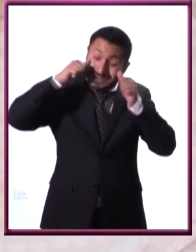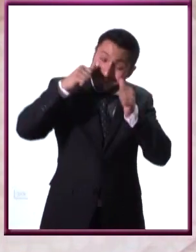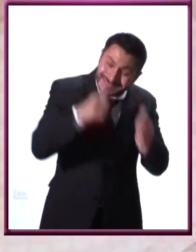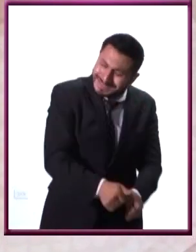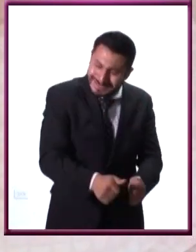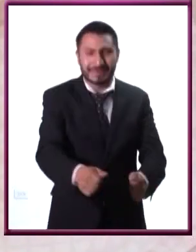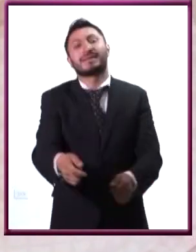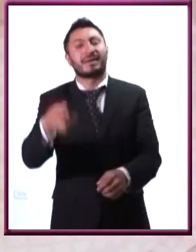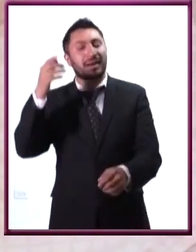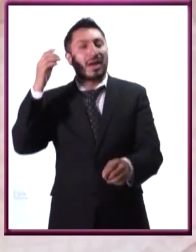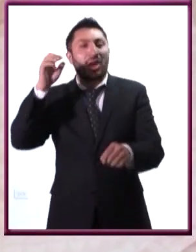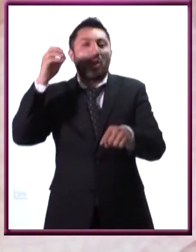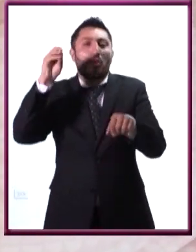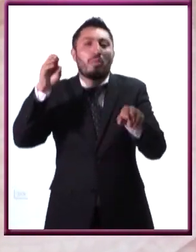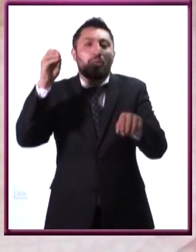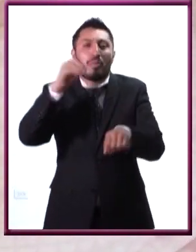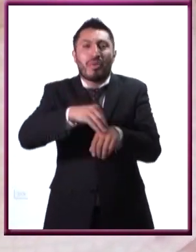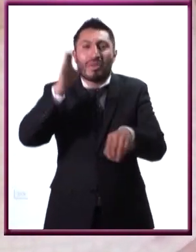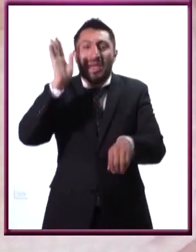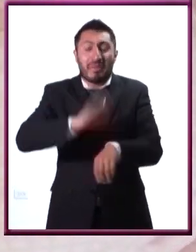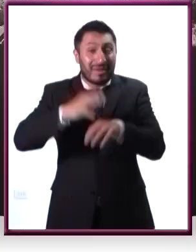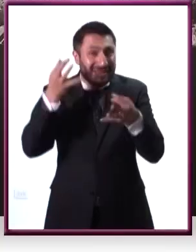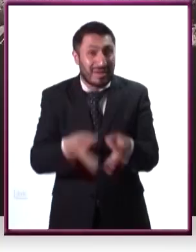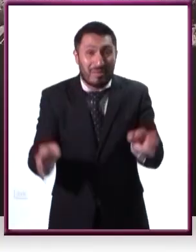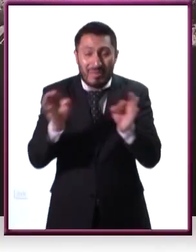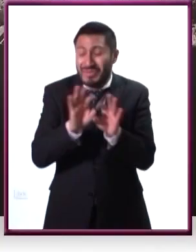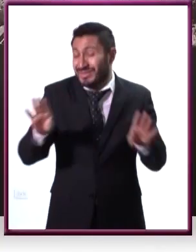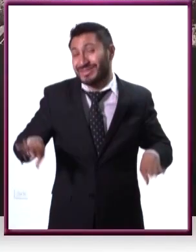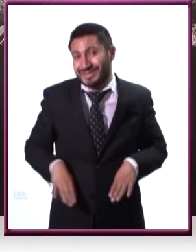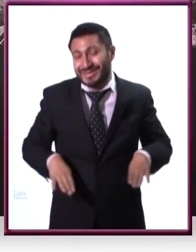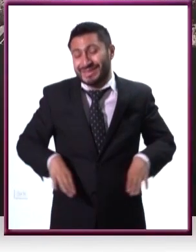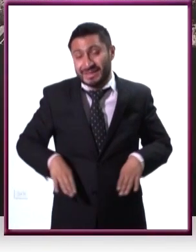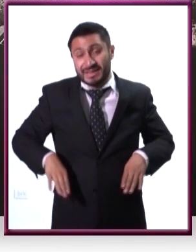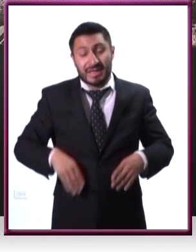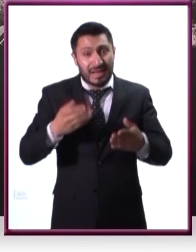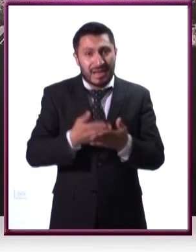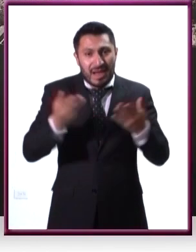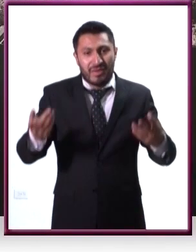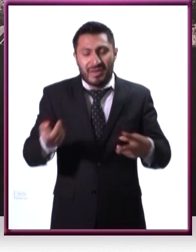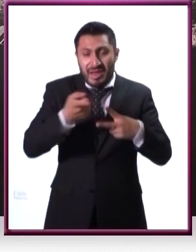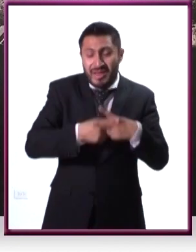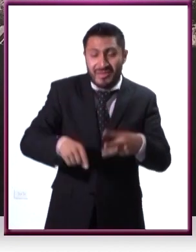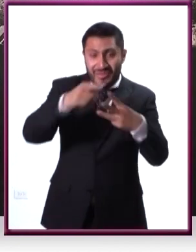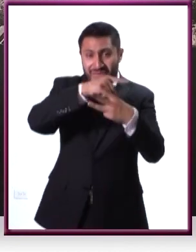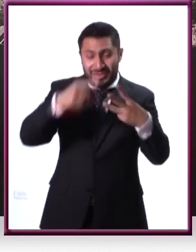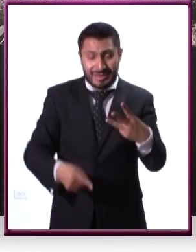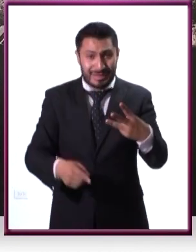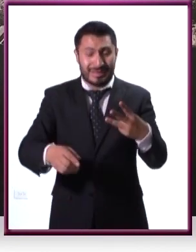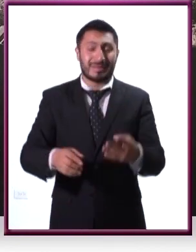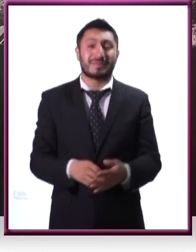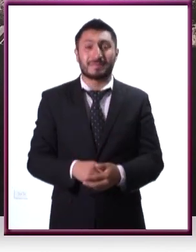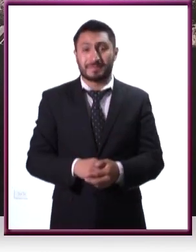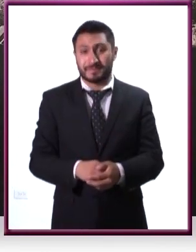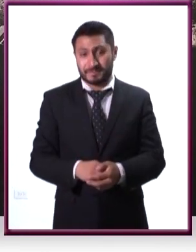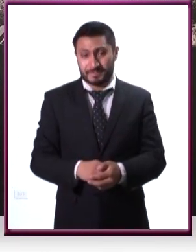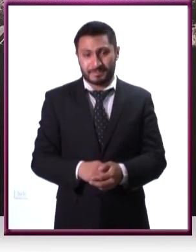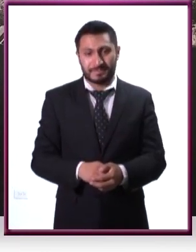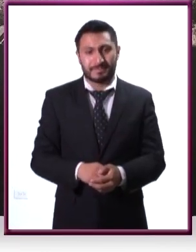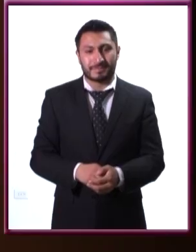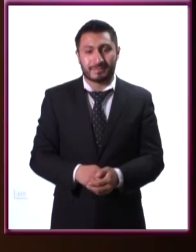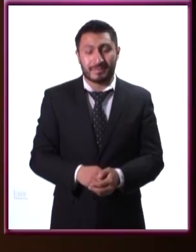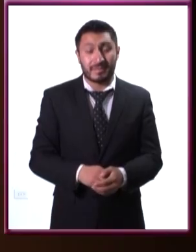conflicto, establecer el tono que tendrá la historia. A continuación, el inicio de 3 novelas contemporáneas